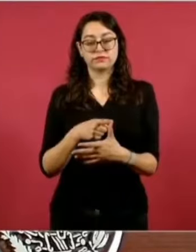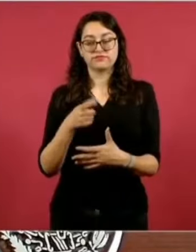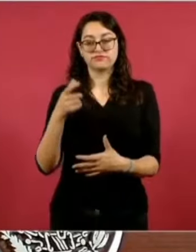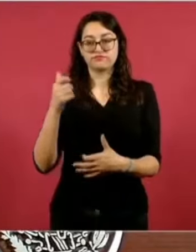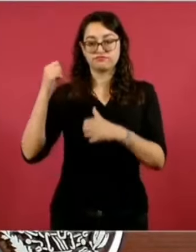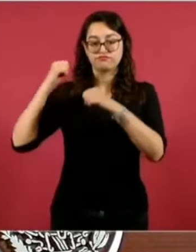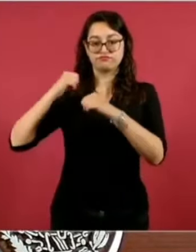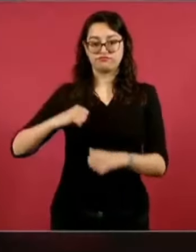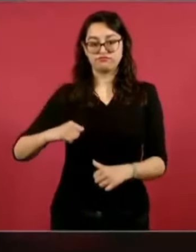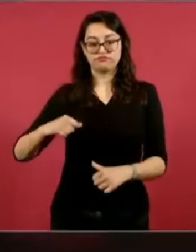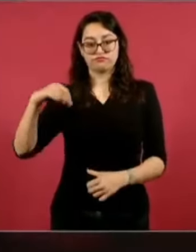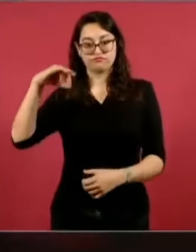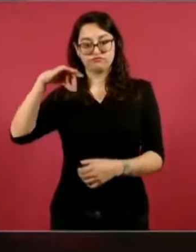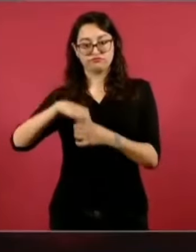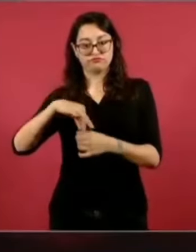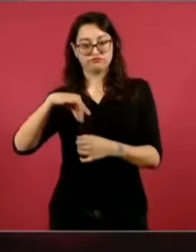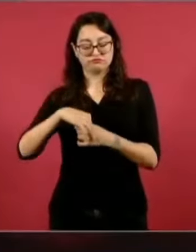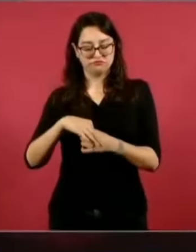electorales